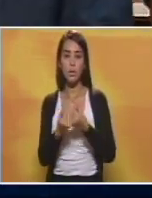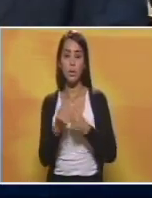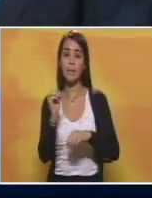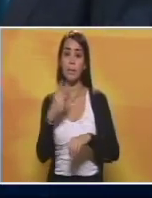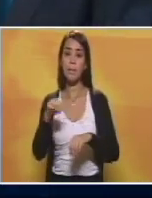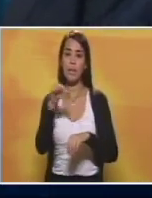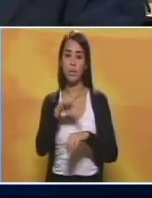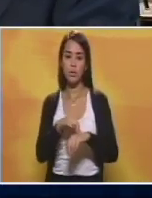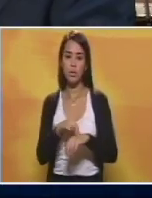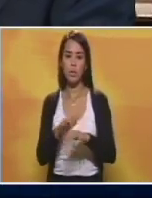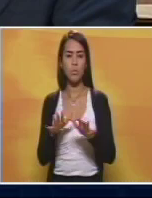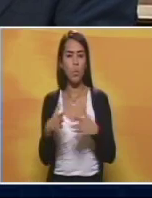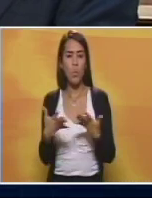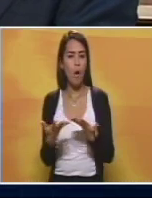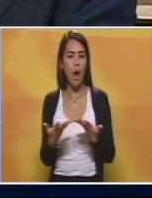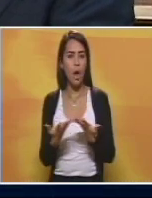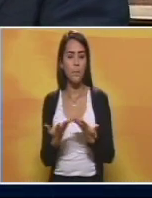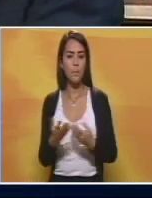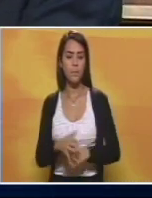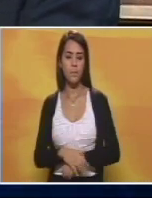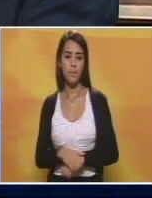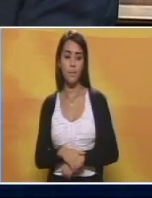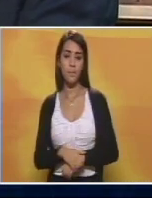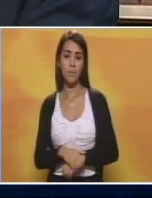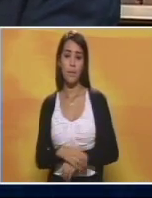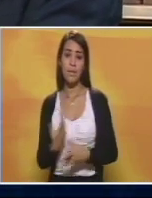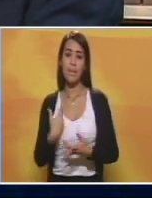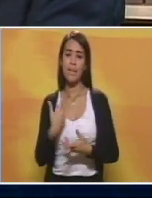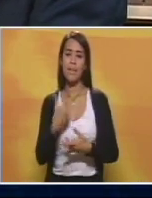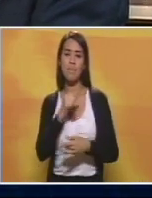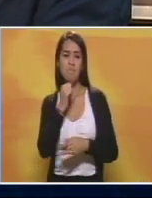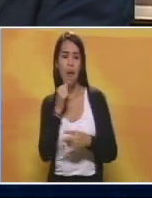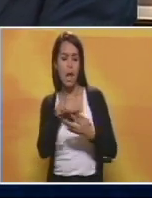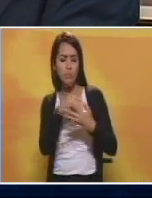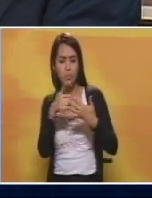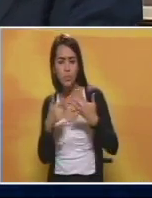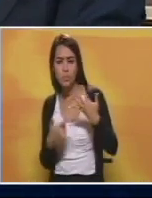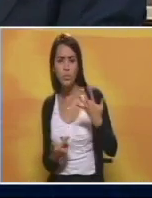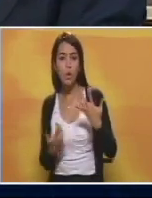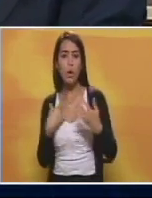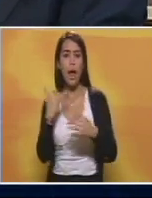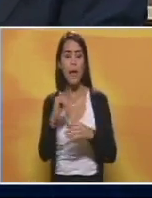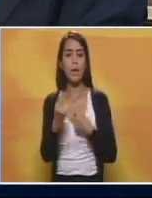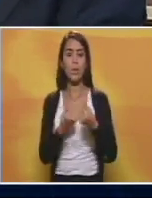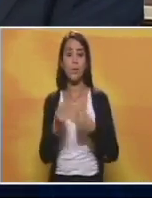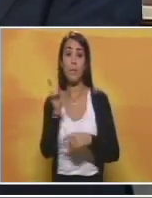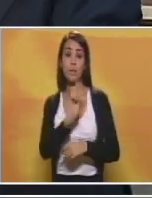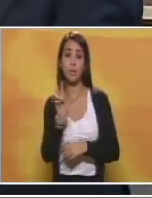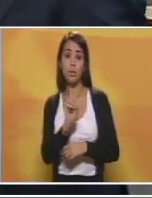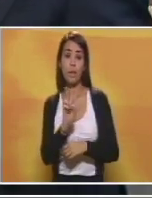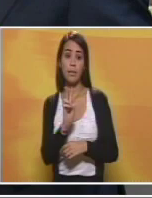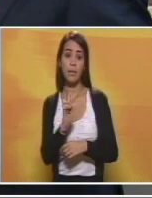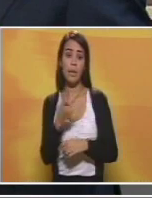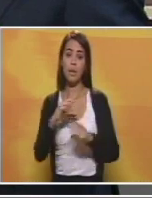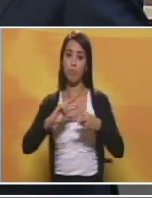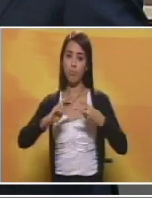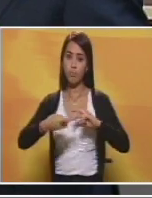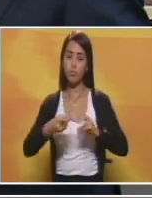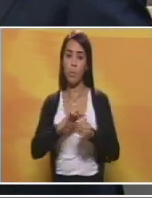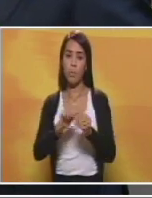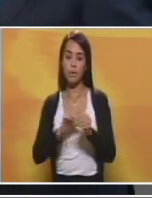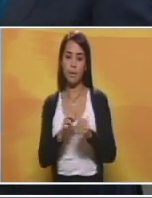diputadas cuáles son a su juicio las consecuencias negativas que podría traer a la economía venezolana la implementación de la nueva